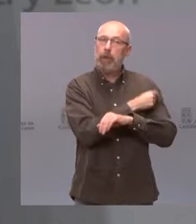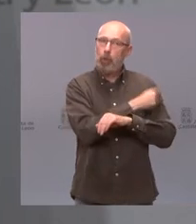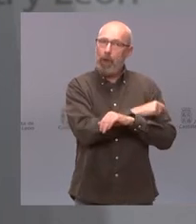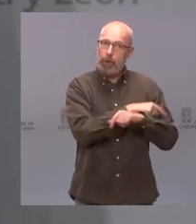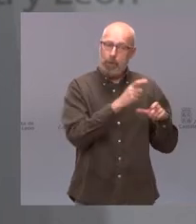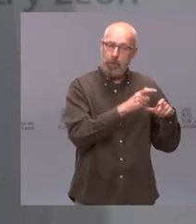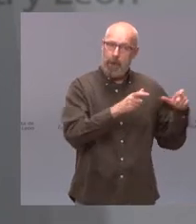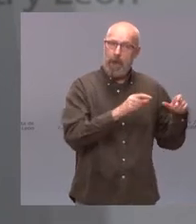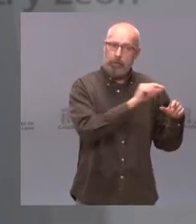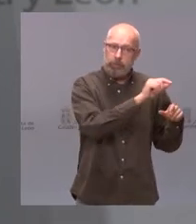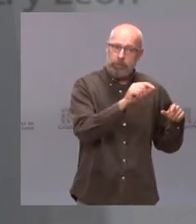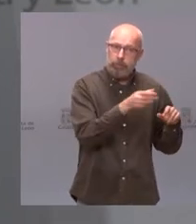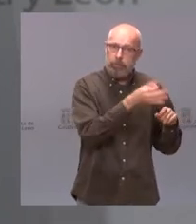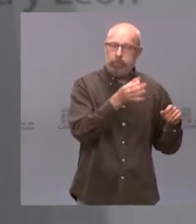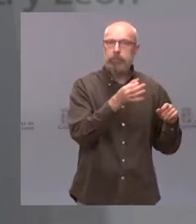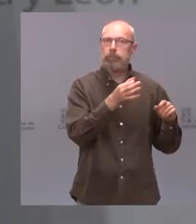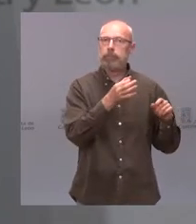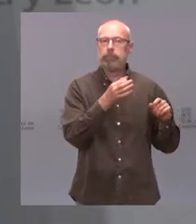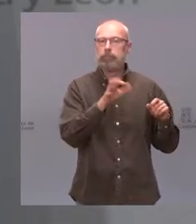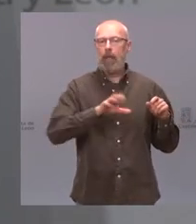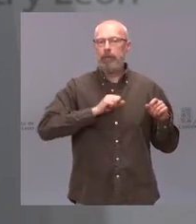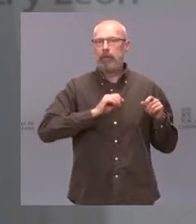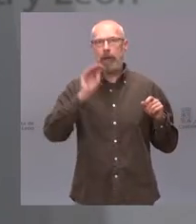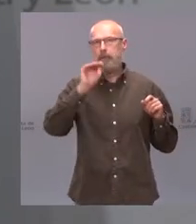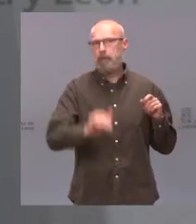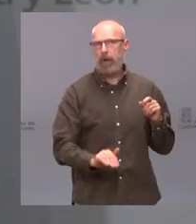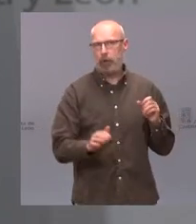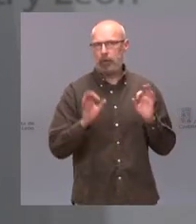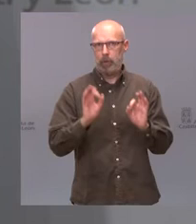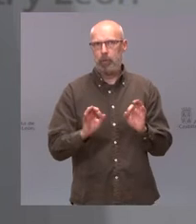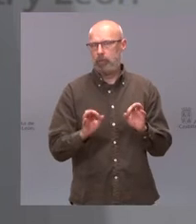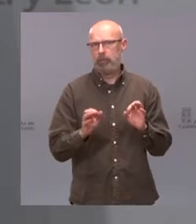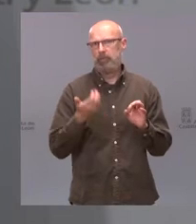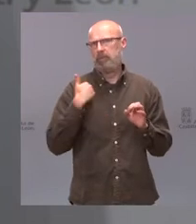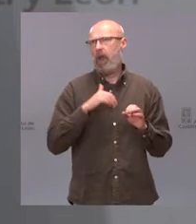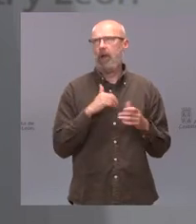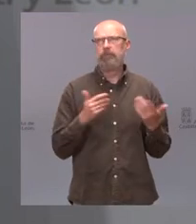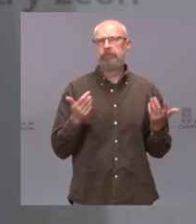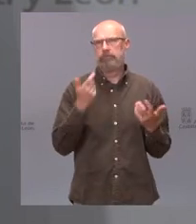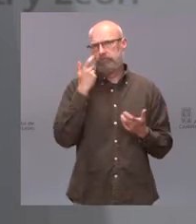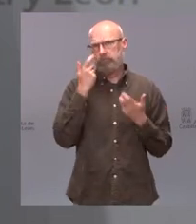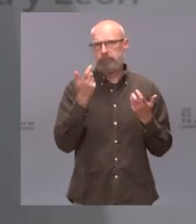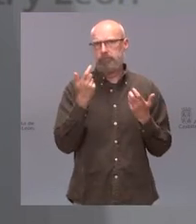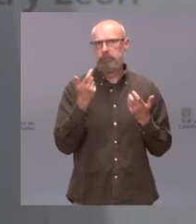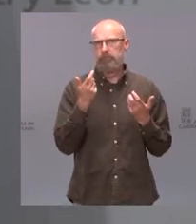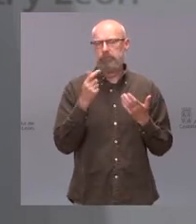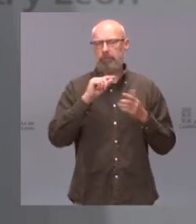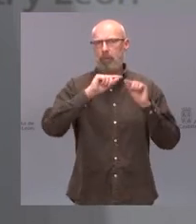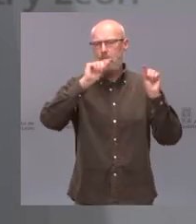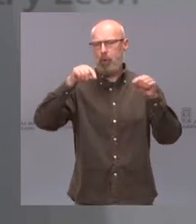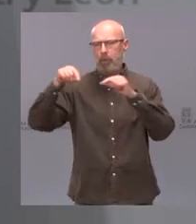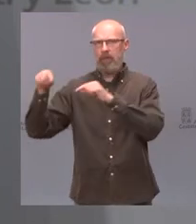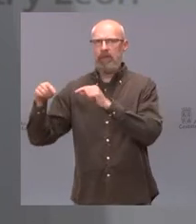la caída va a ser espectacular. Estamos con caídas muy superiores ya en la mayoría de las provincias